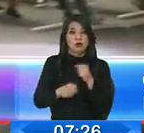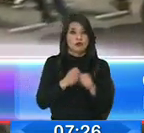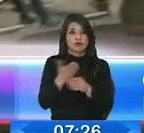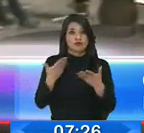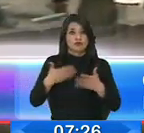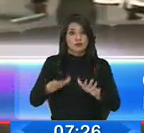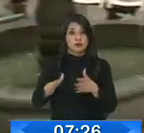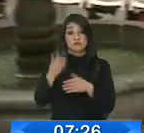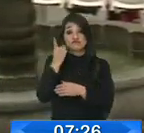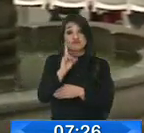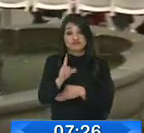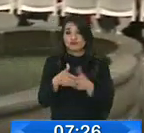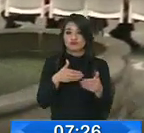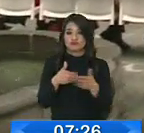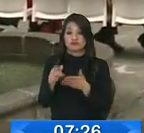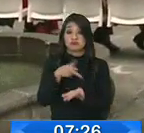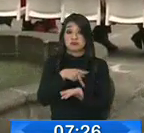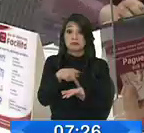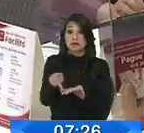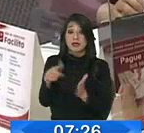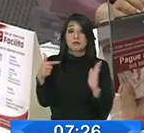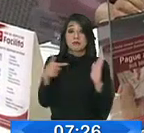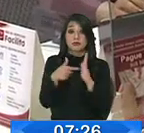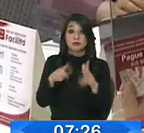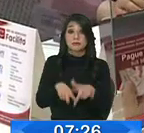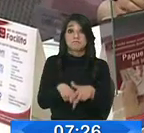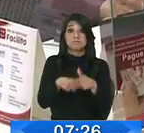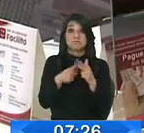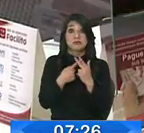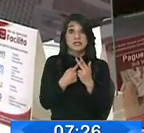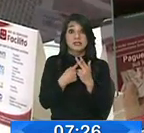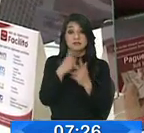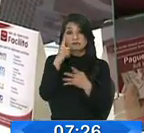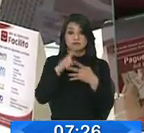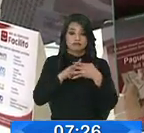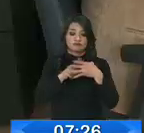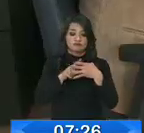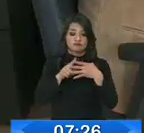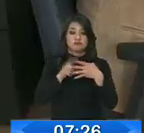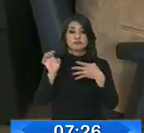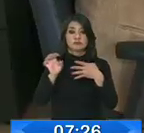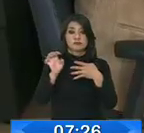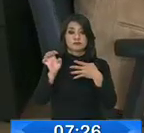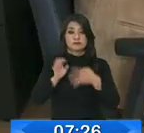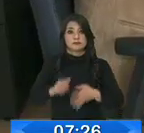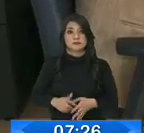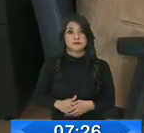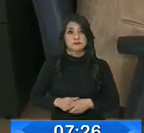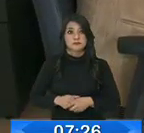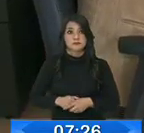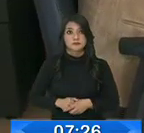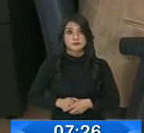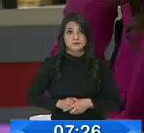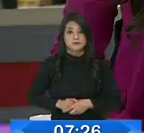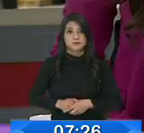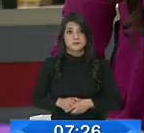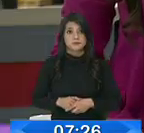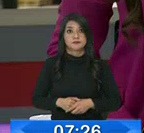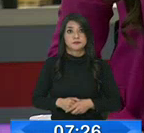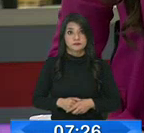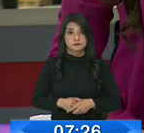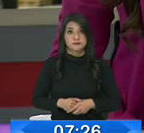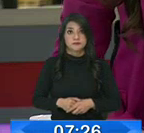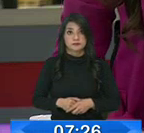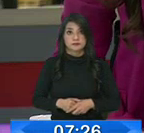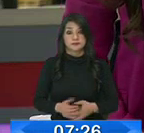sea la decisión, el cobro de este tributo iniciará a partir de la primera semana de enero, informó Sofía Vintimilla.